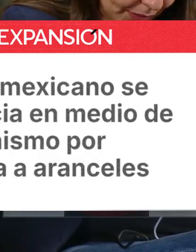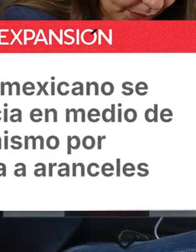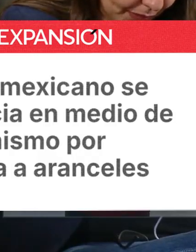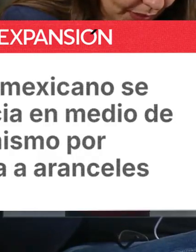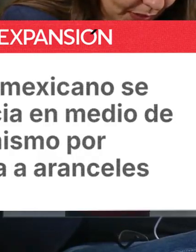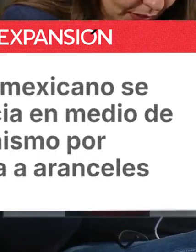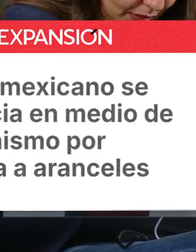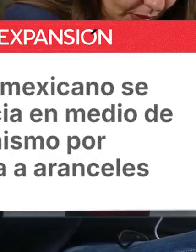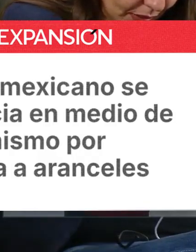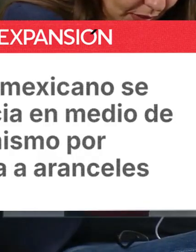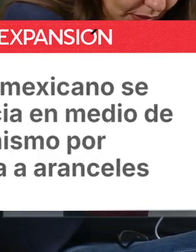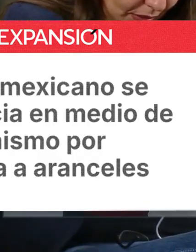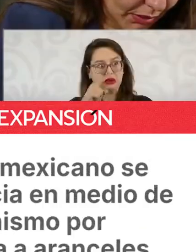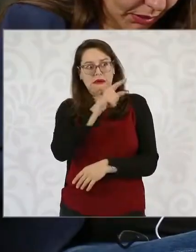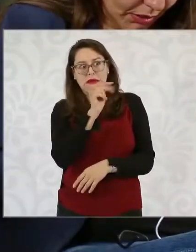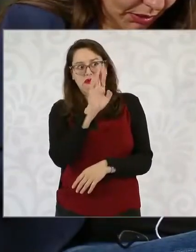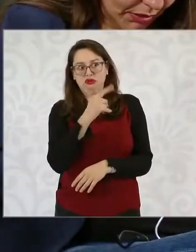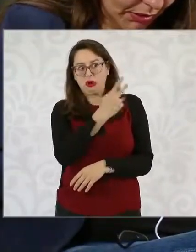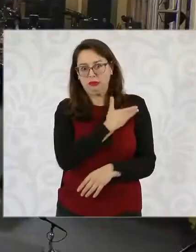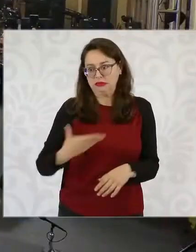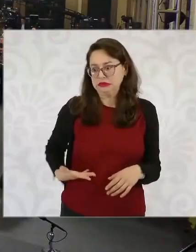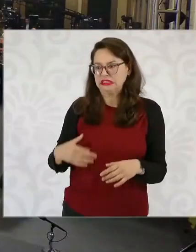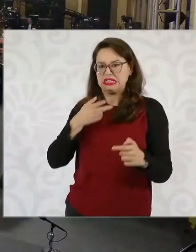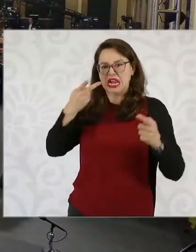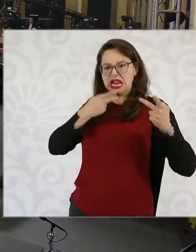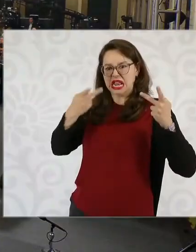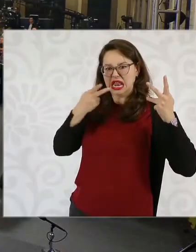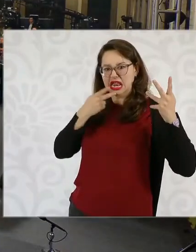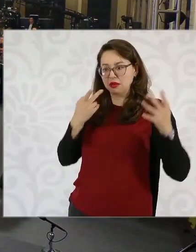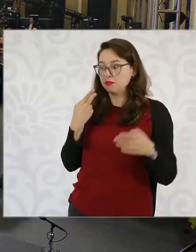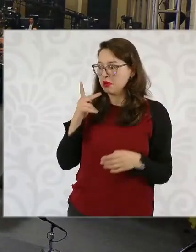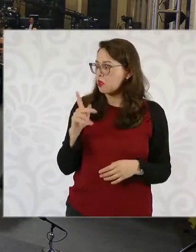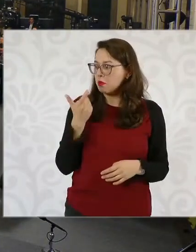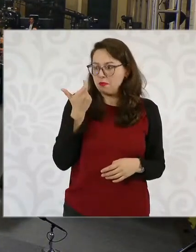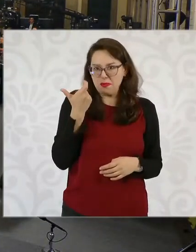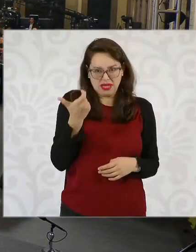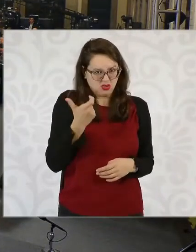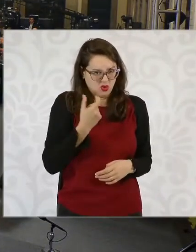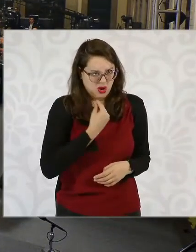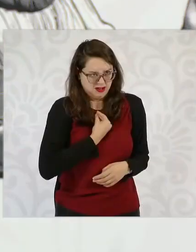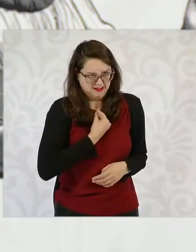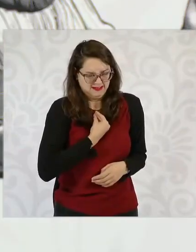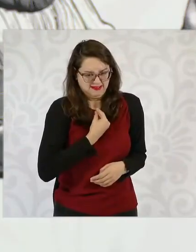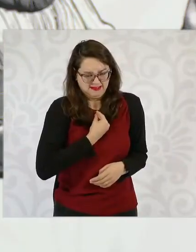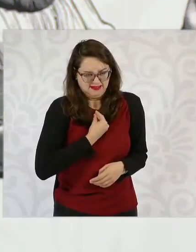Trump sobre los aranceles y bueno, toda esta especulación que hay? La economía de México es muy sólida.